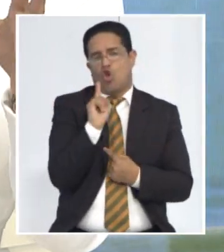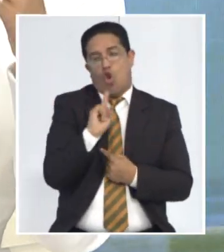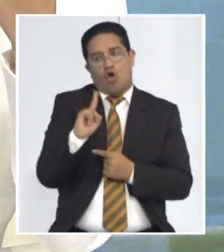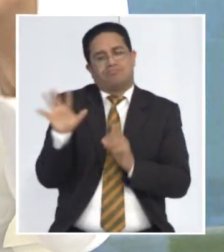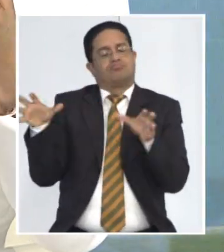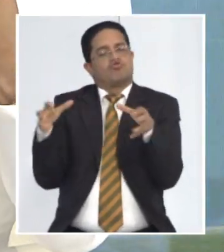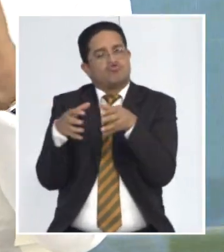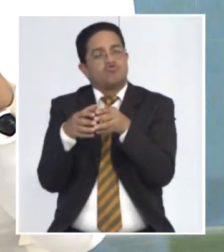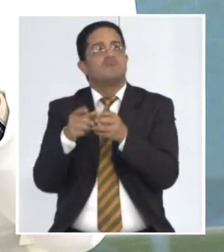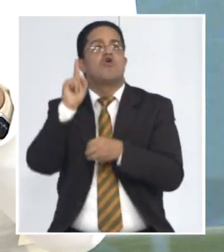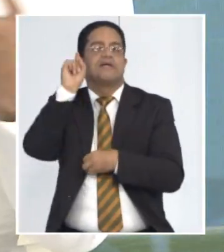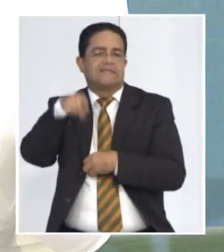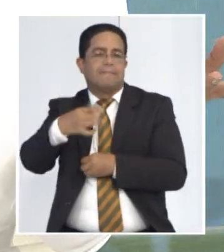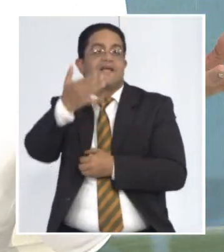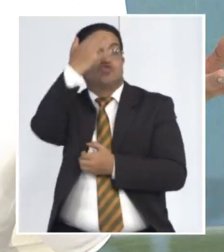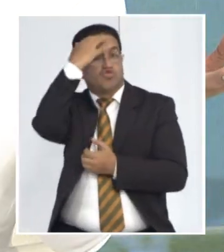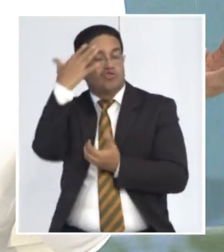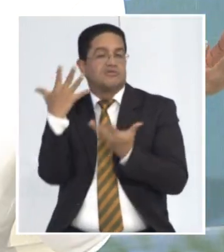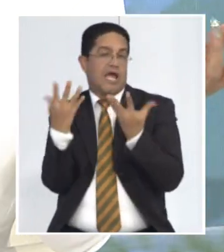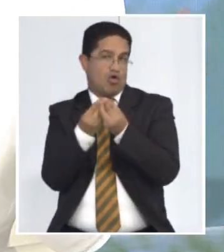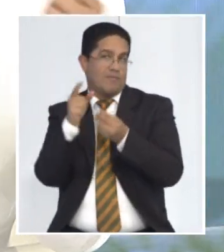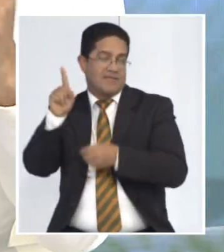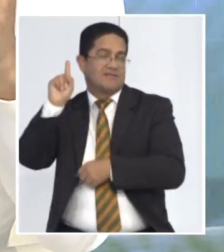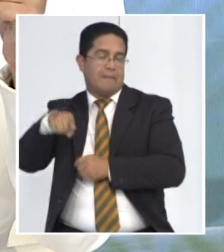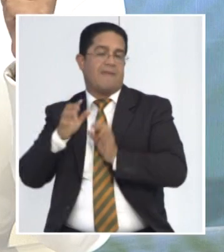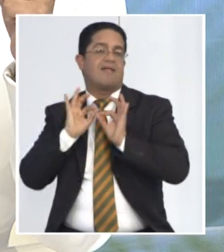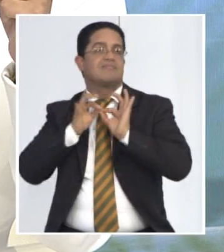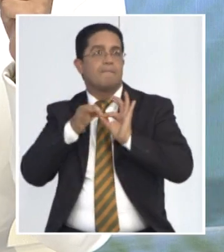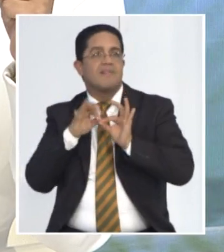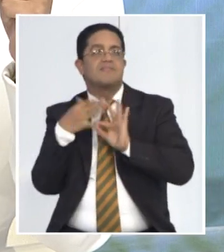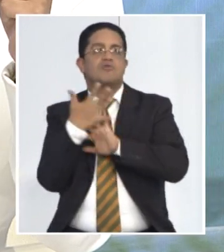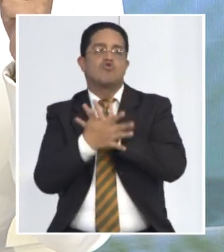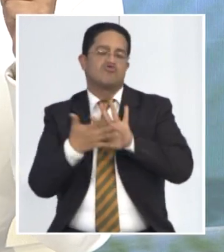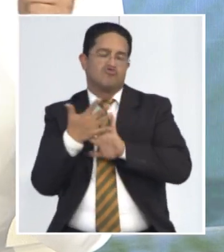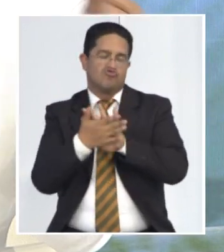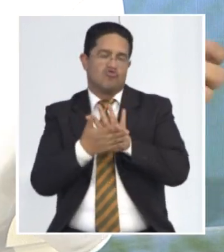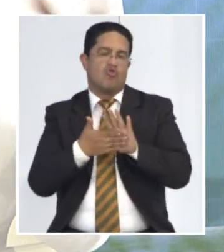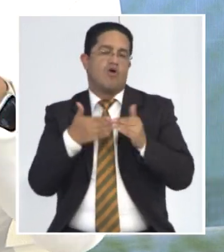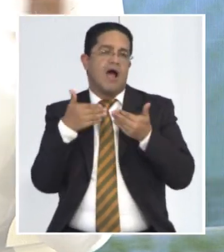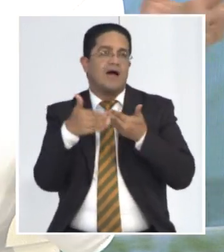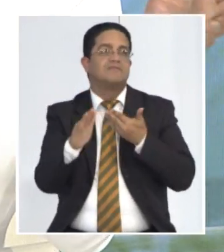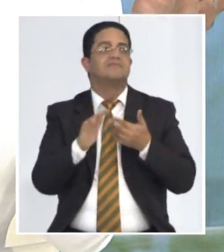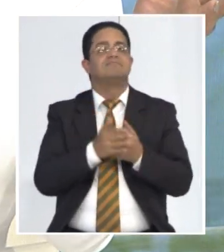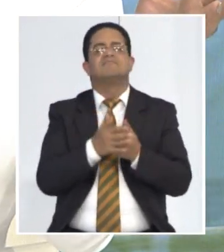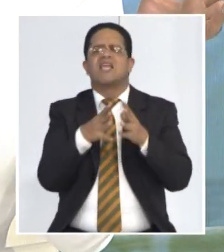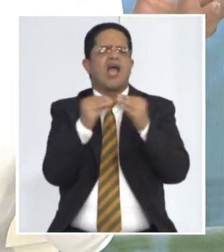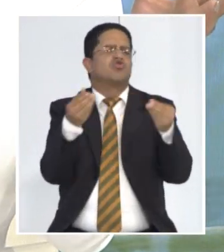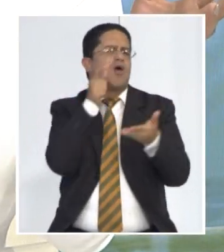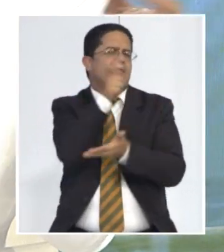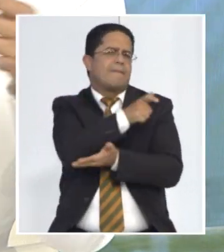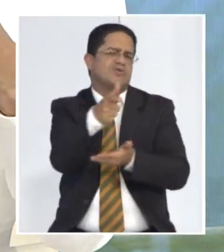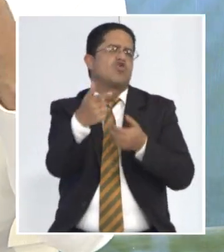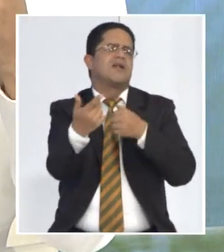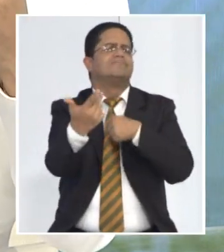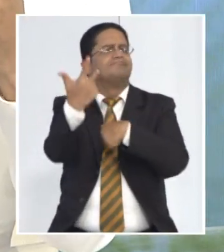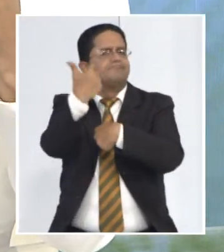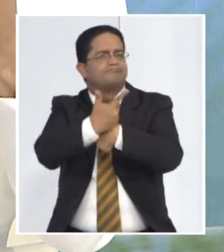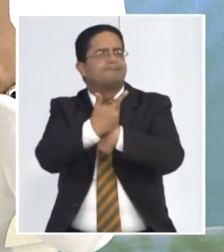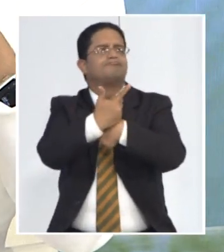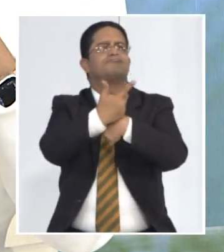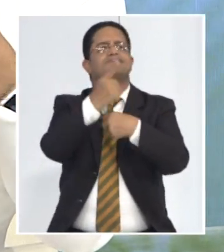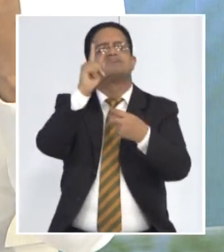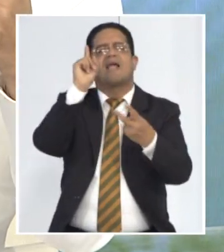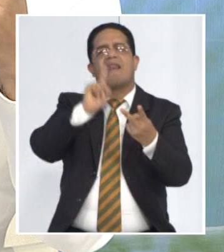un equipo, y además Joshua, que nos está acompañando también en la interpretación en todo este proceso, y a todo el equipo técnico y de producción, tanto a